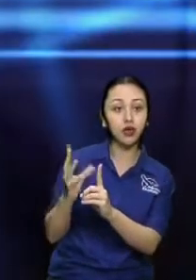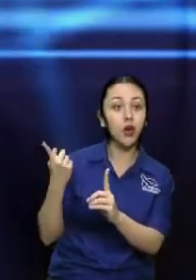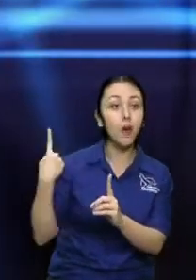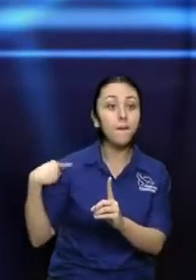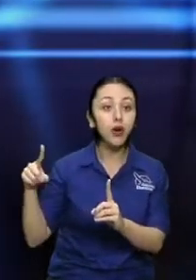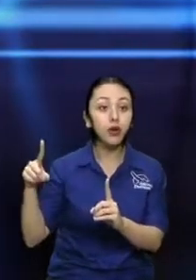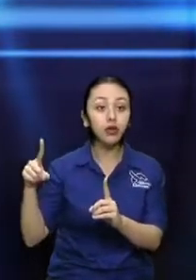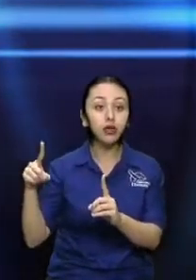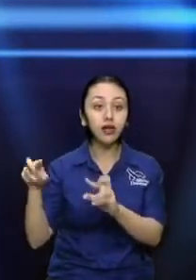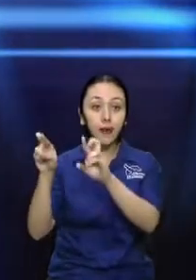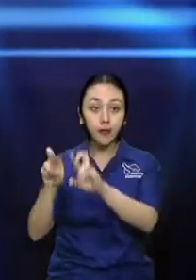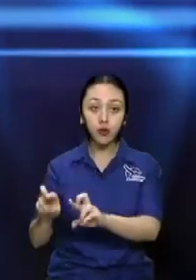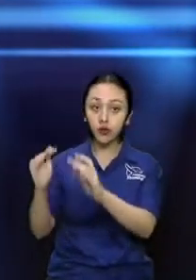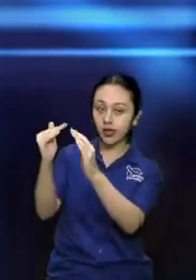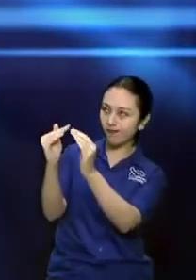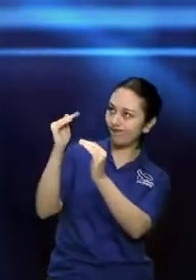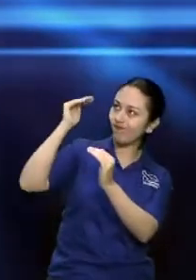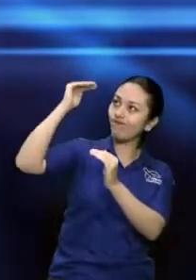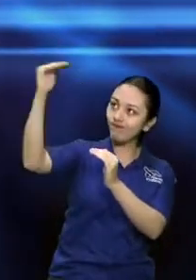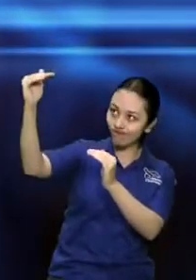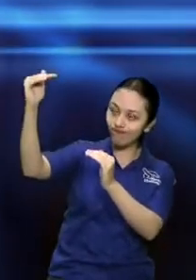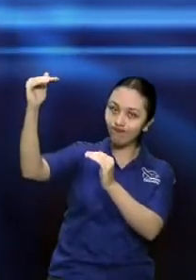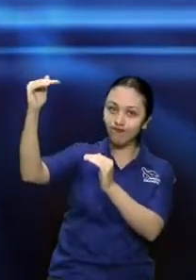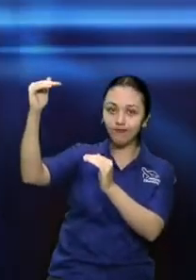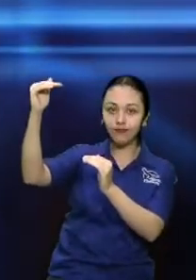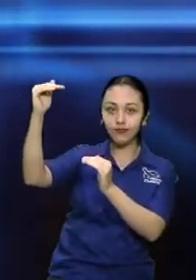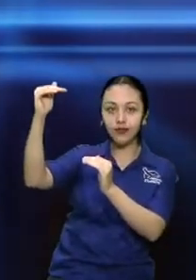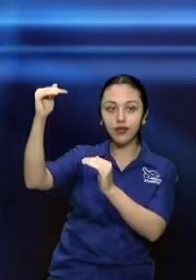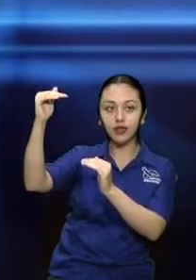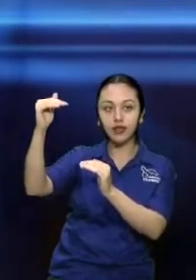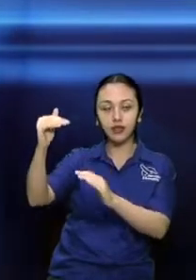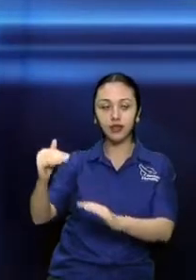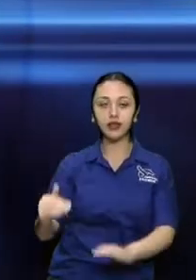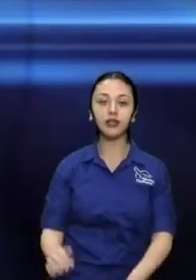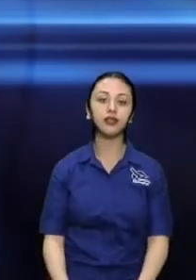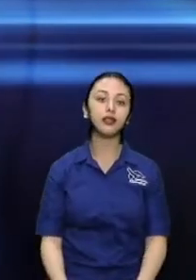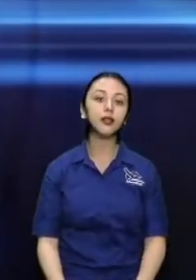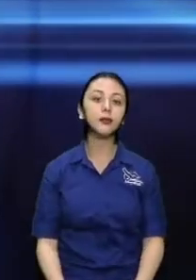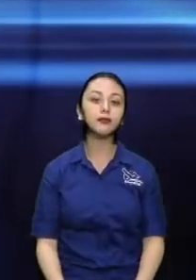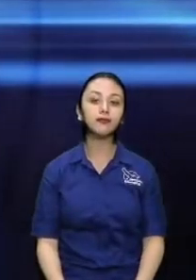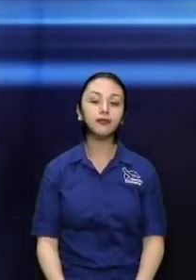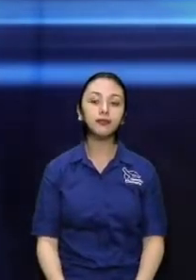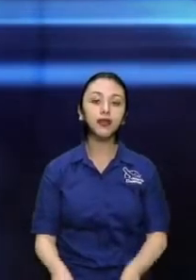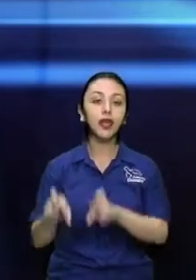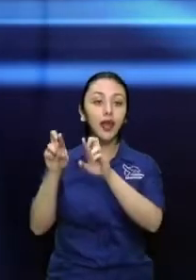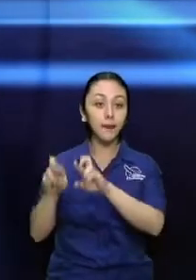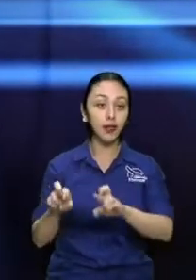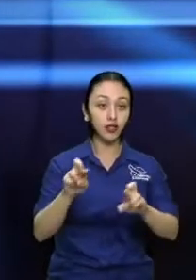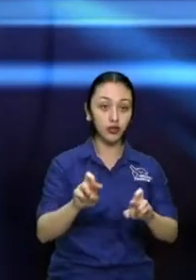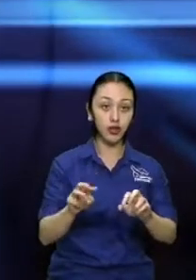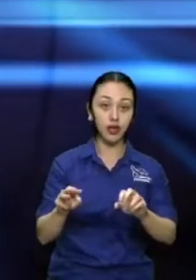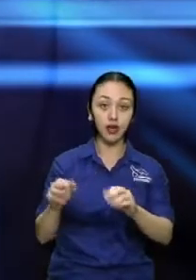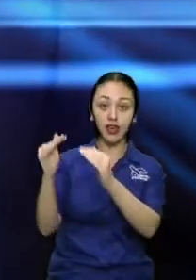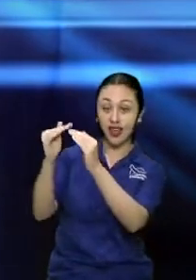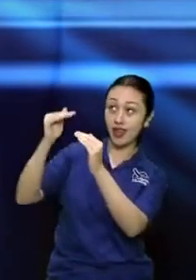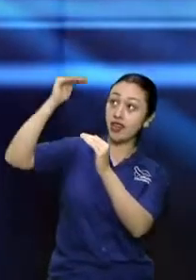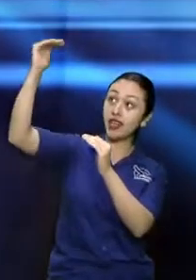El menor es bendecido por el mayor. Eso es lo natural. Pero miremos,